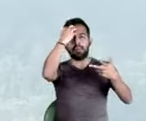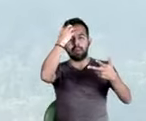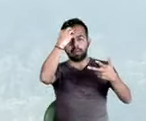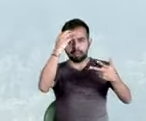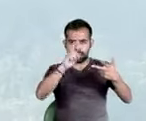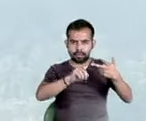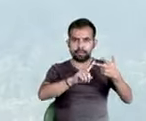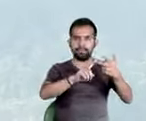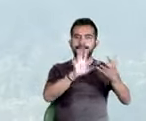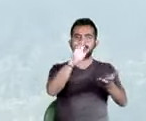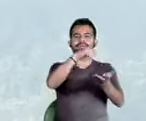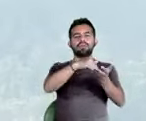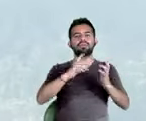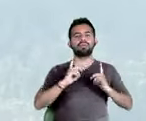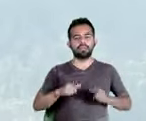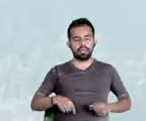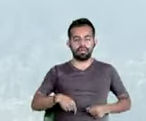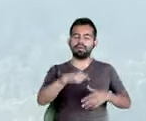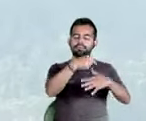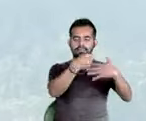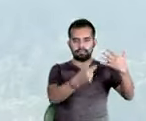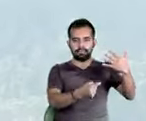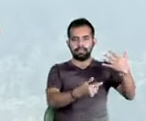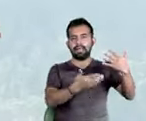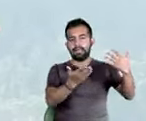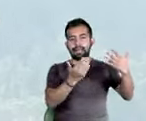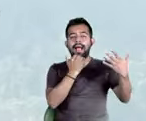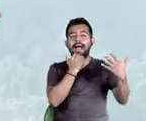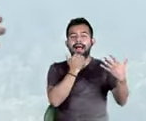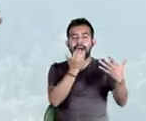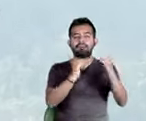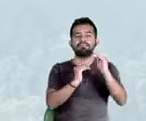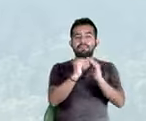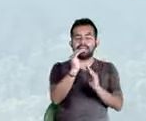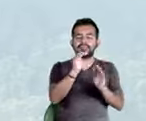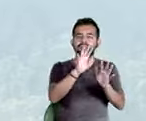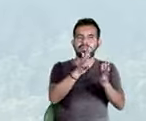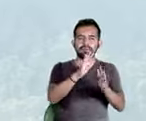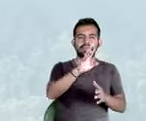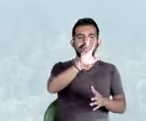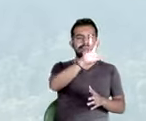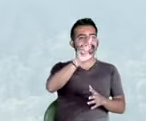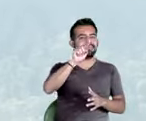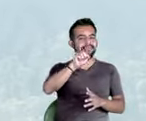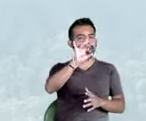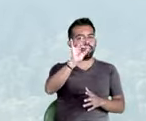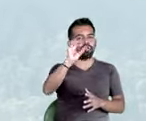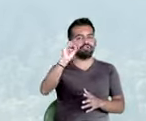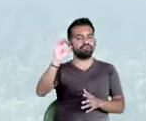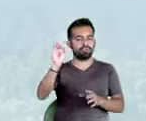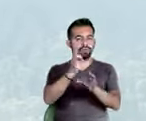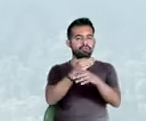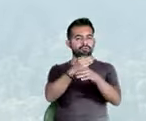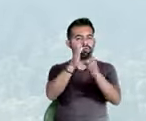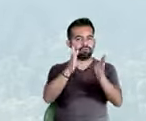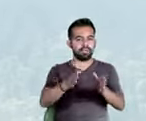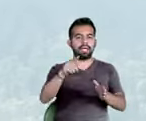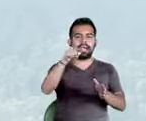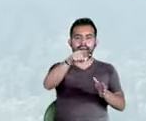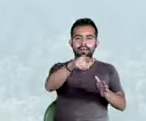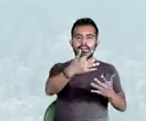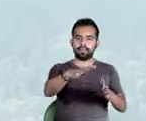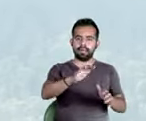de los centros de salud. ¿Sí? Algo cercano a las 3.800 funcionarios son los que tiene de planta el municipio de